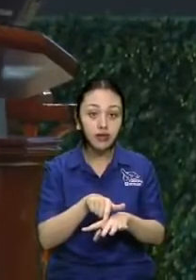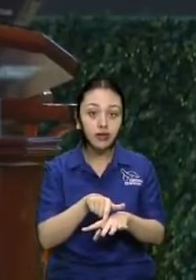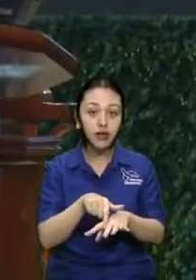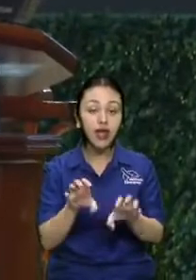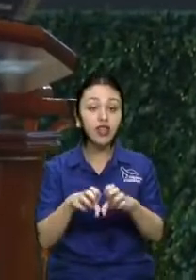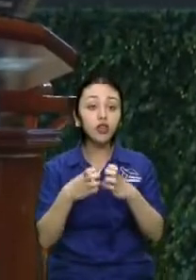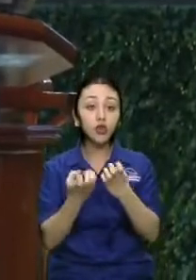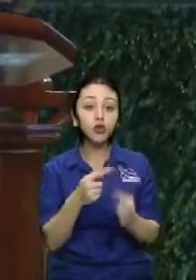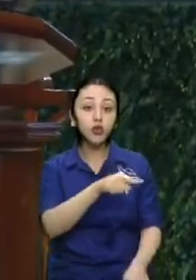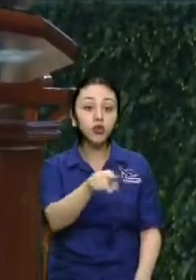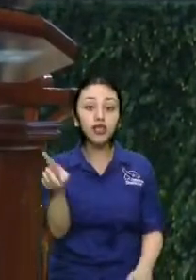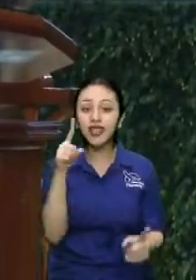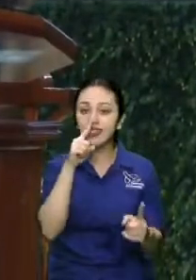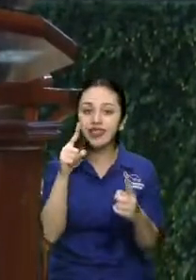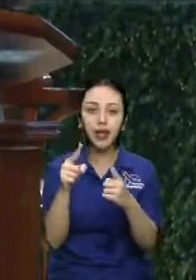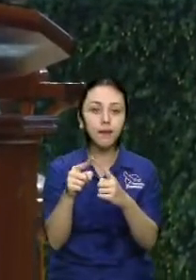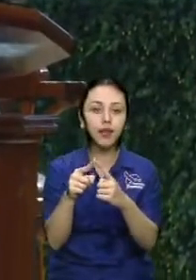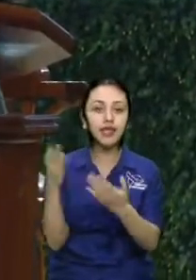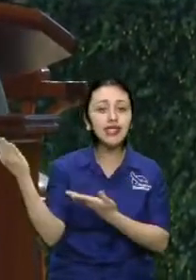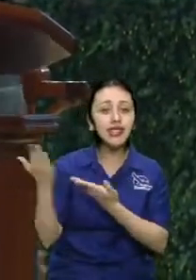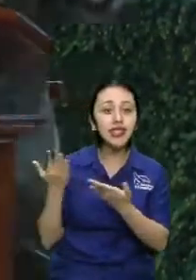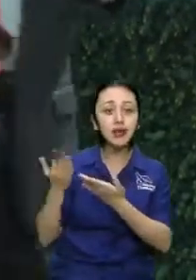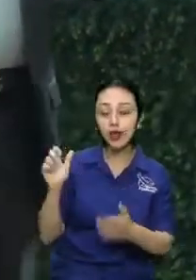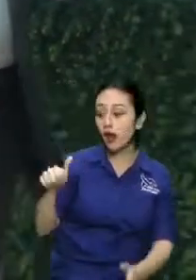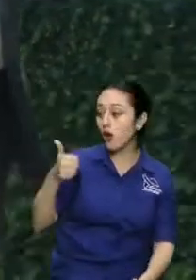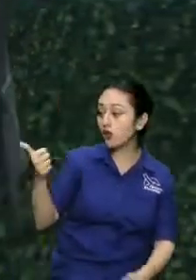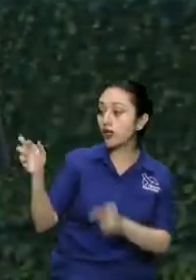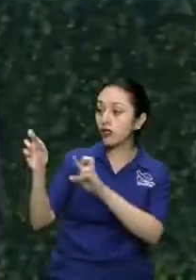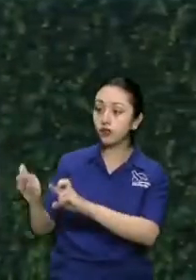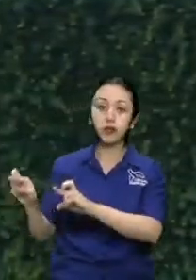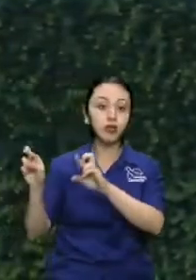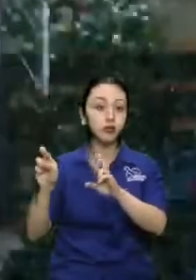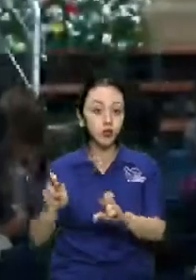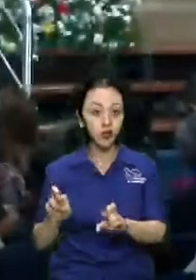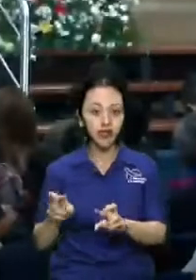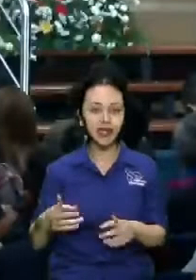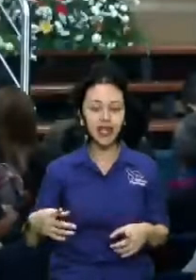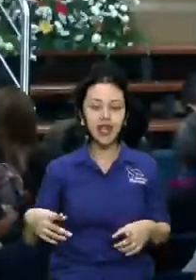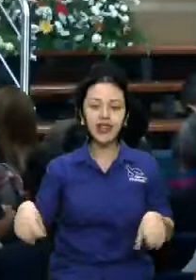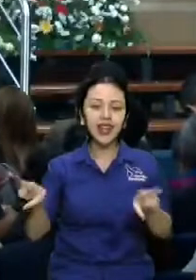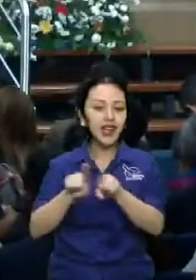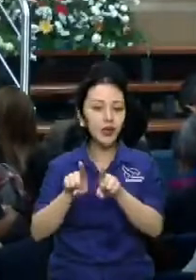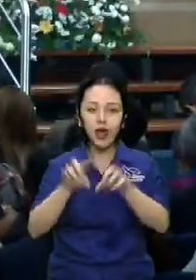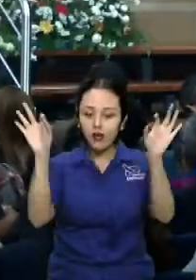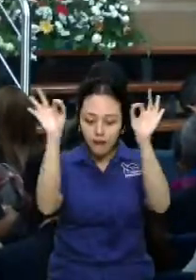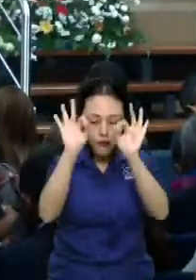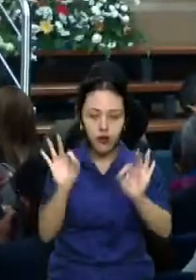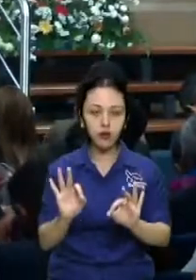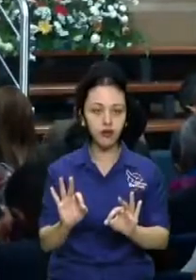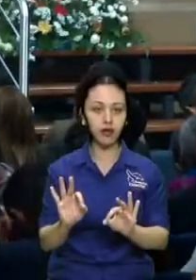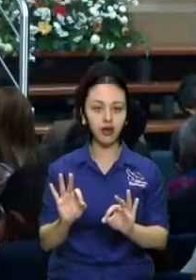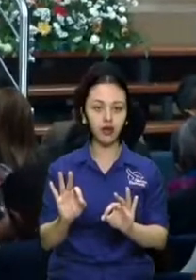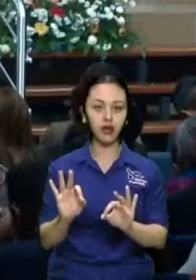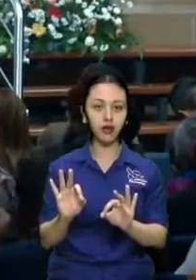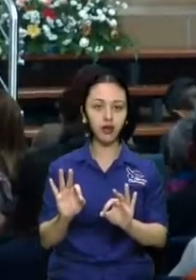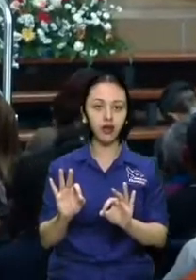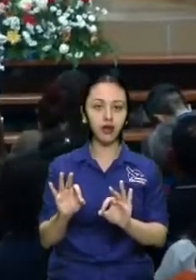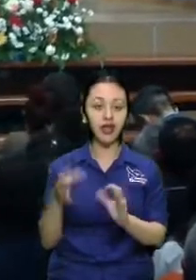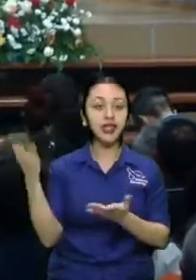sírvanles ustedes a ellos como si lo estuvieran haciendo a sí mismos. Háganse menor.